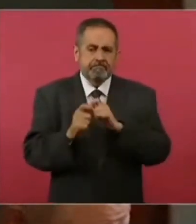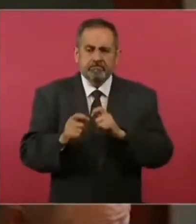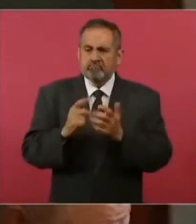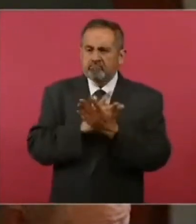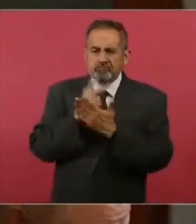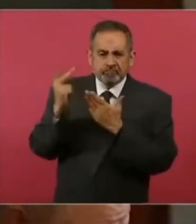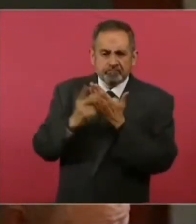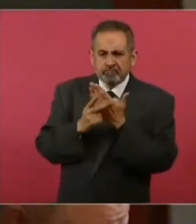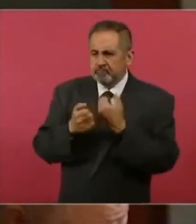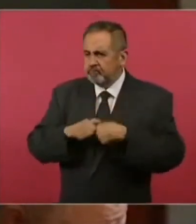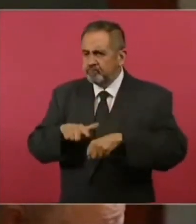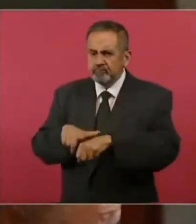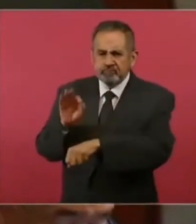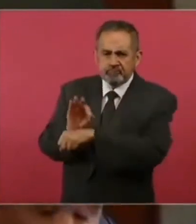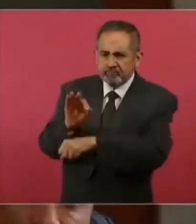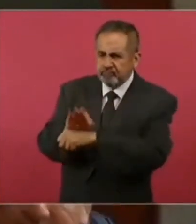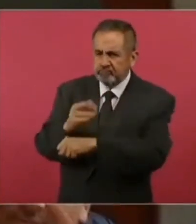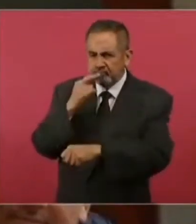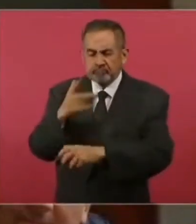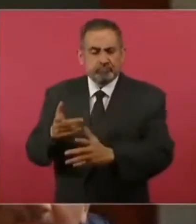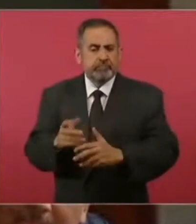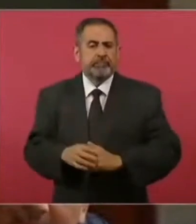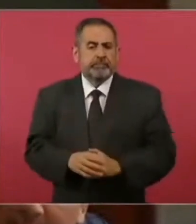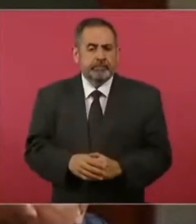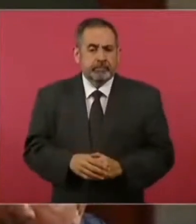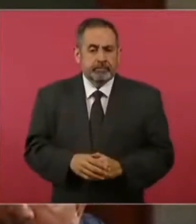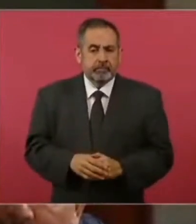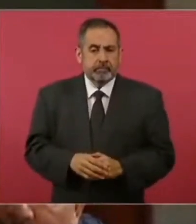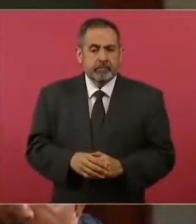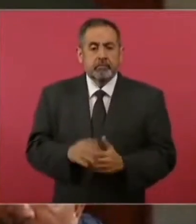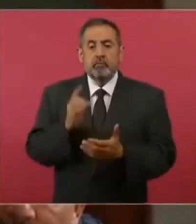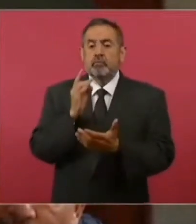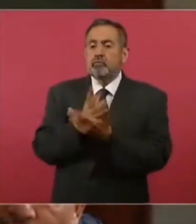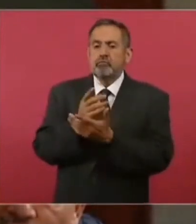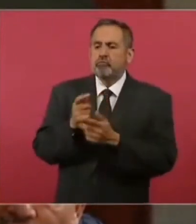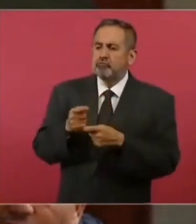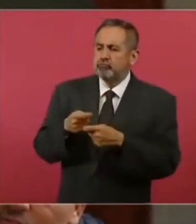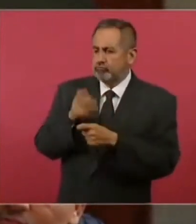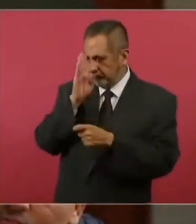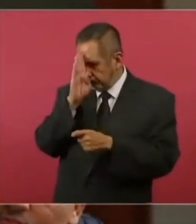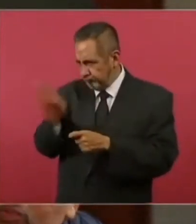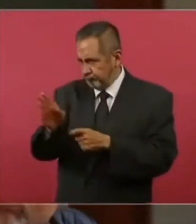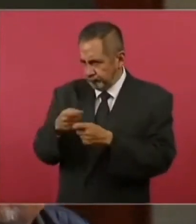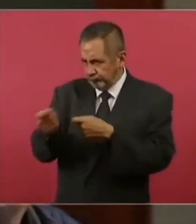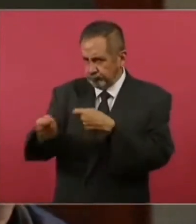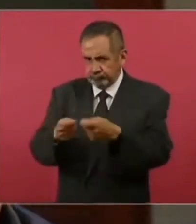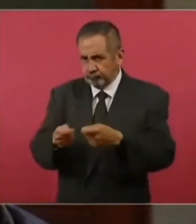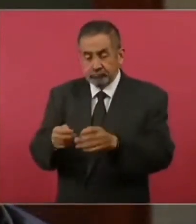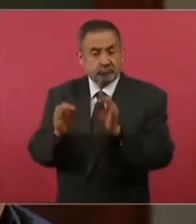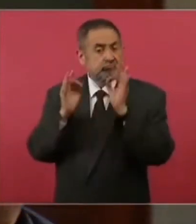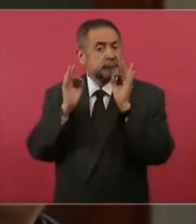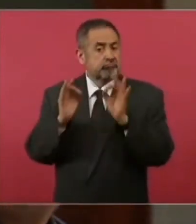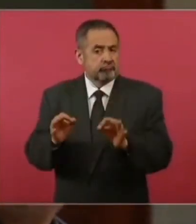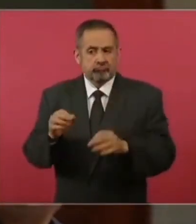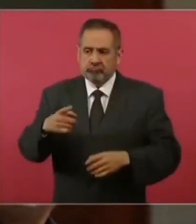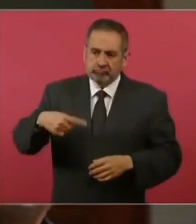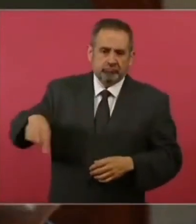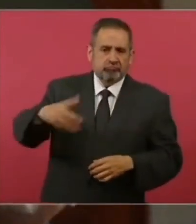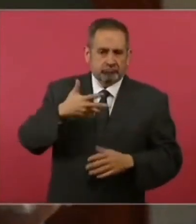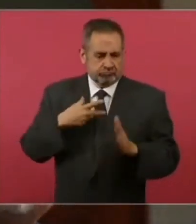programas sociales en nuestro país, no solamente en la forma de entregarse el recurso, sino que logró volverlos un